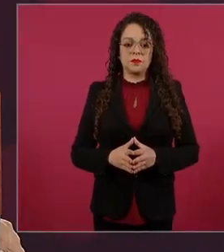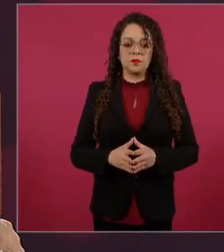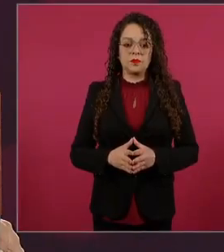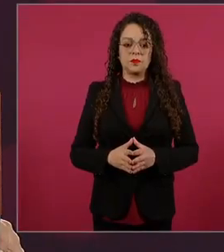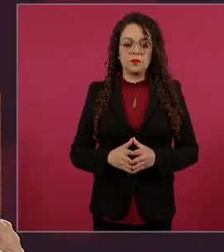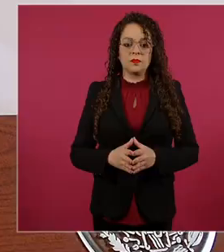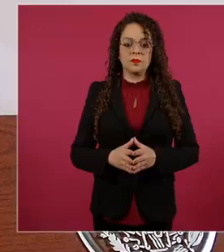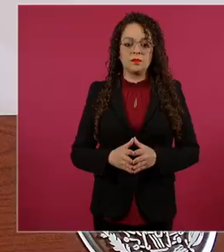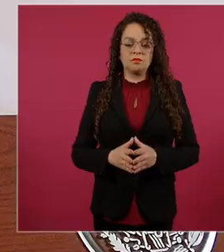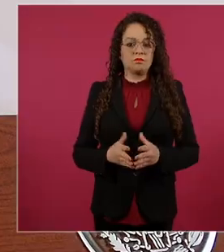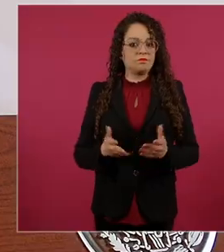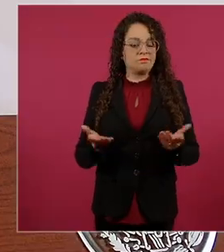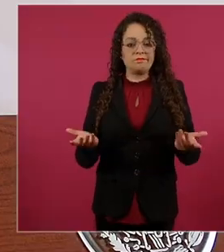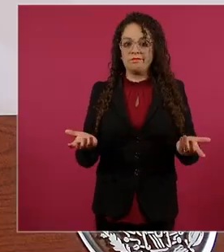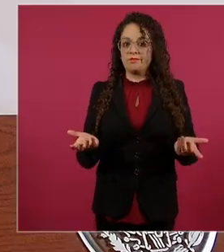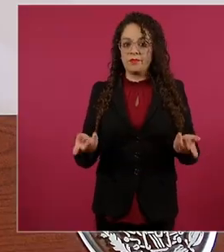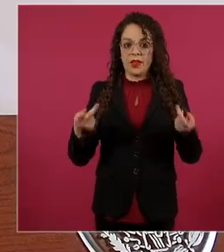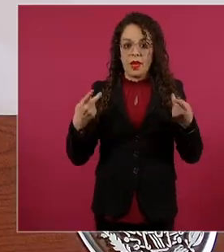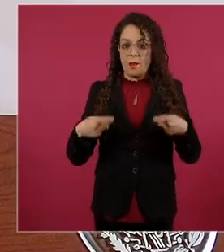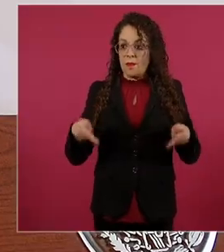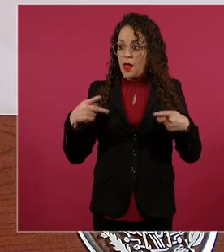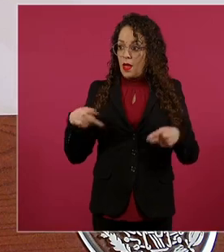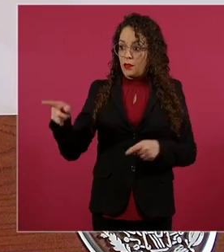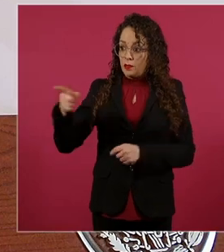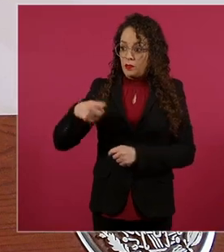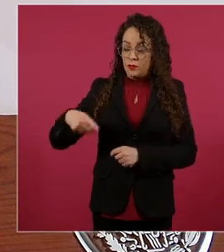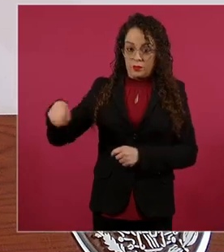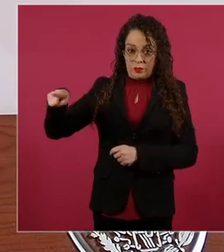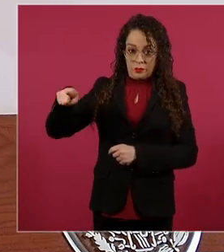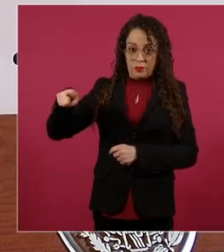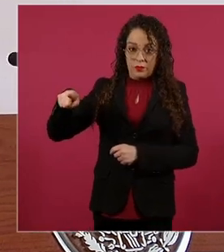No le tiene Respeto al pueblo